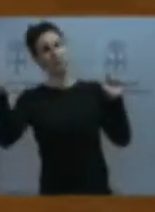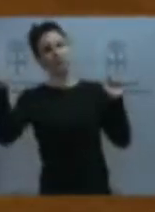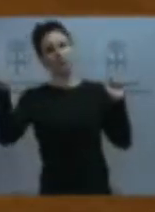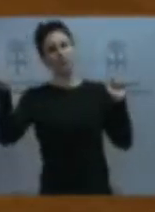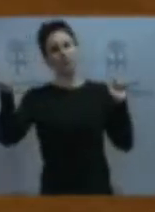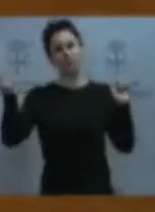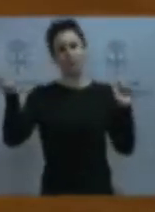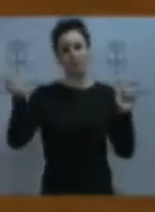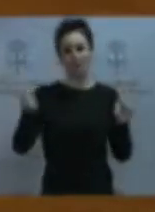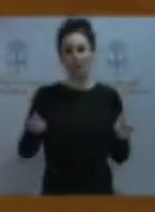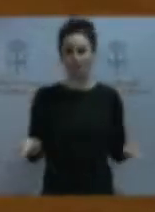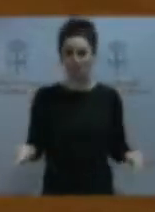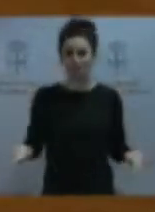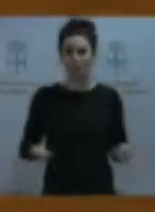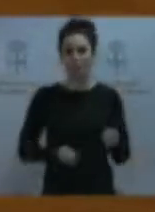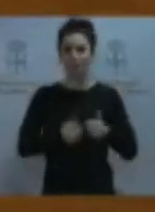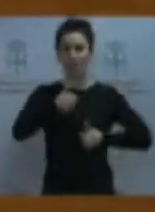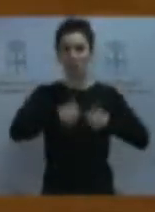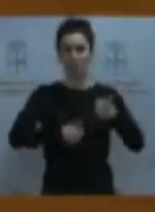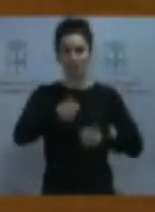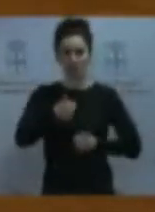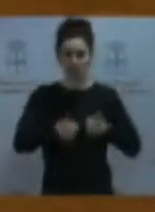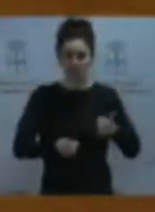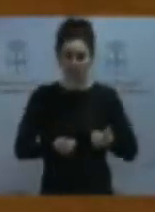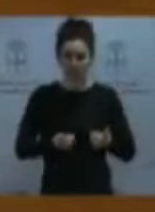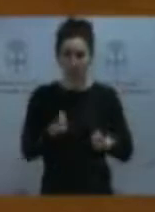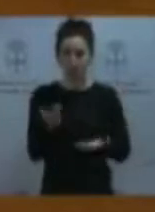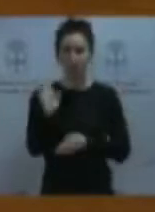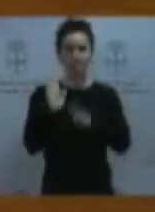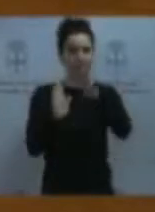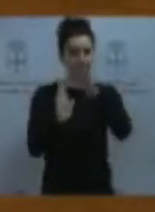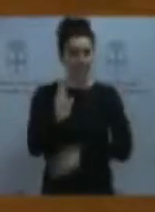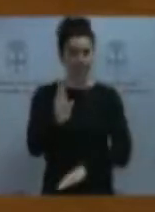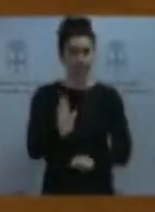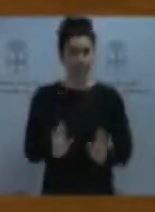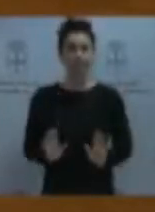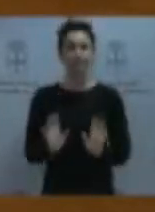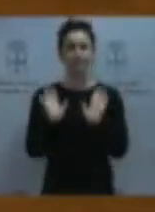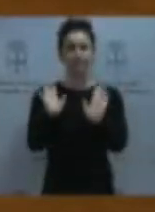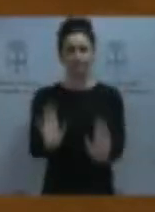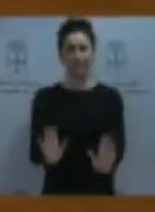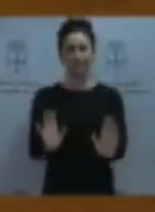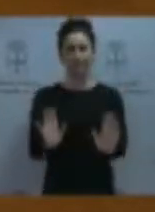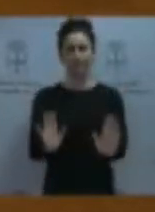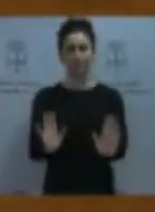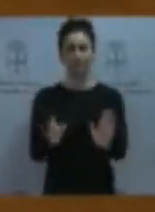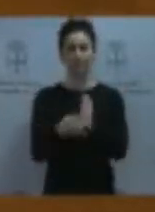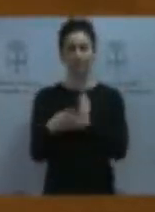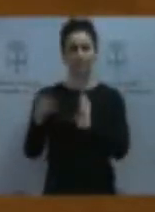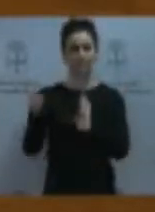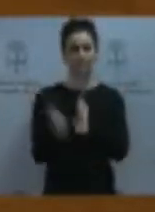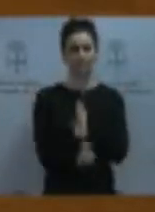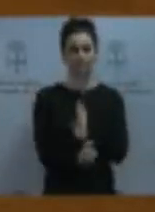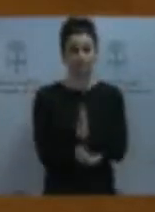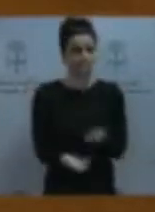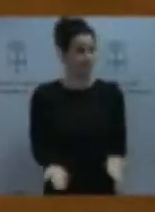dijo, demostró que cuando se ofrece trabajo de calidad, la gente bien, que para 15 plazas